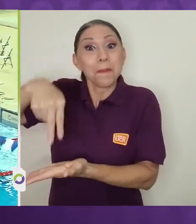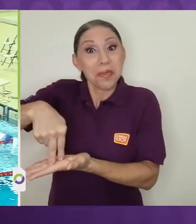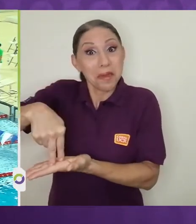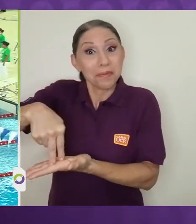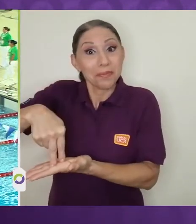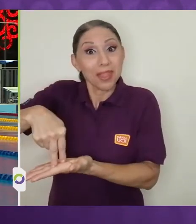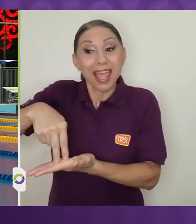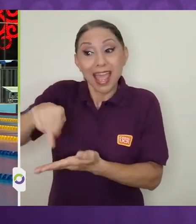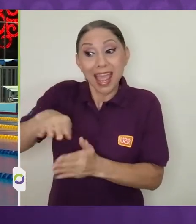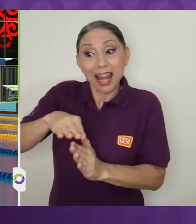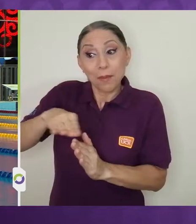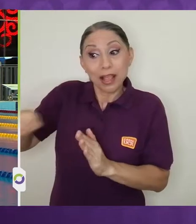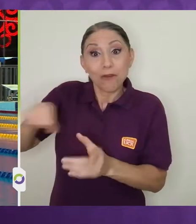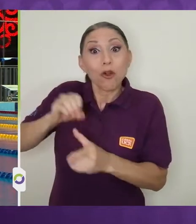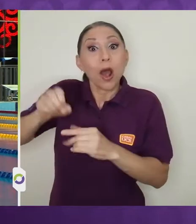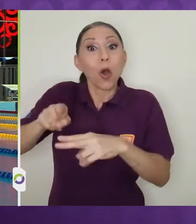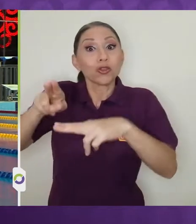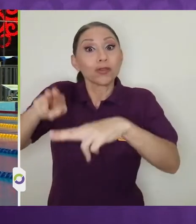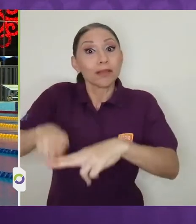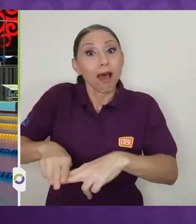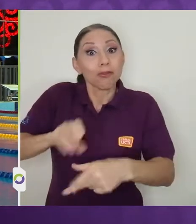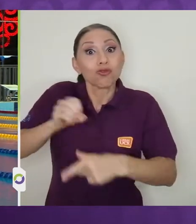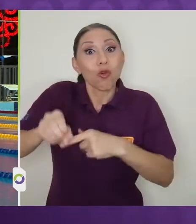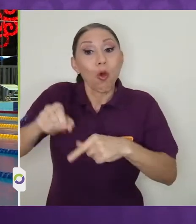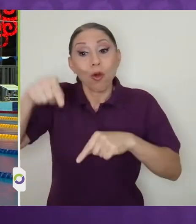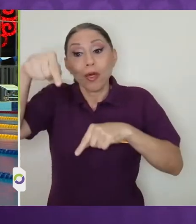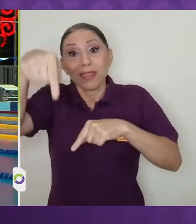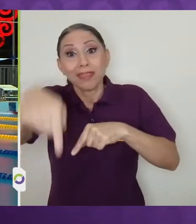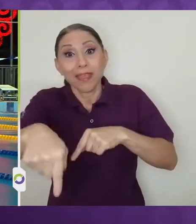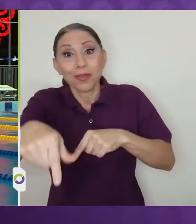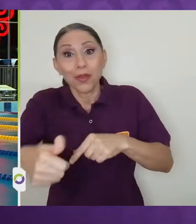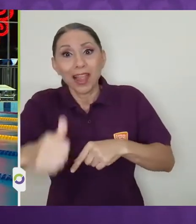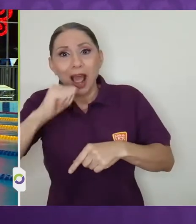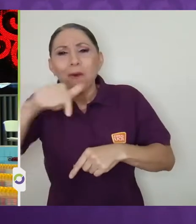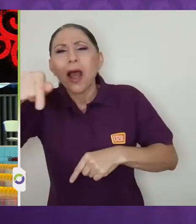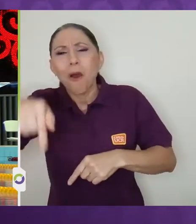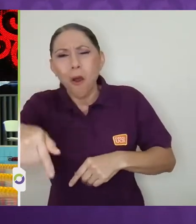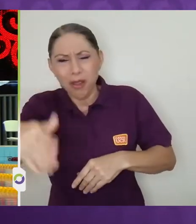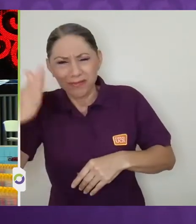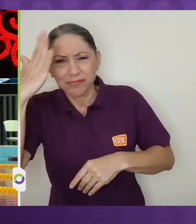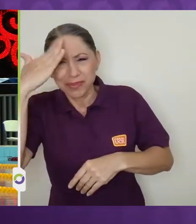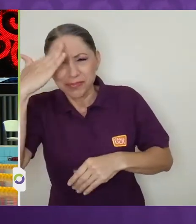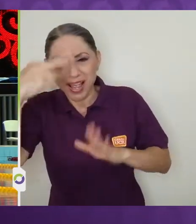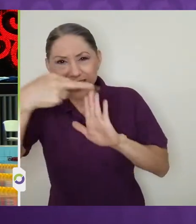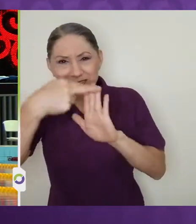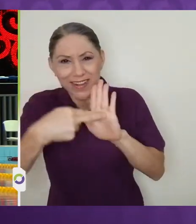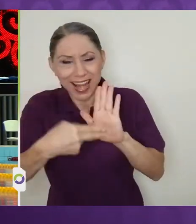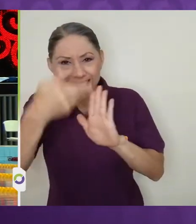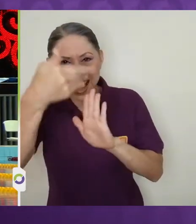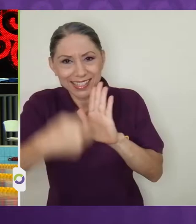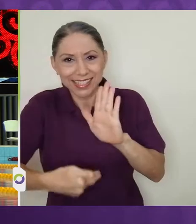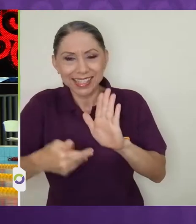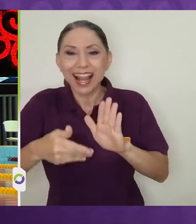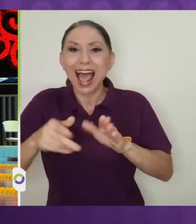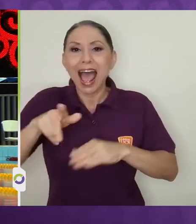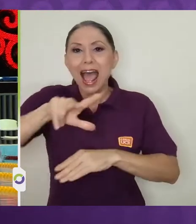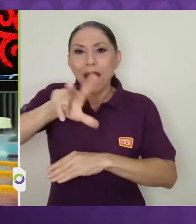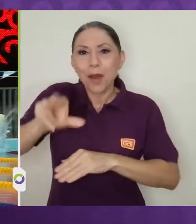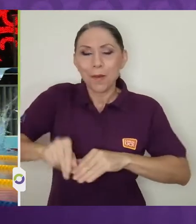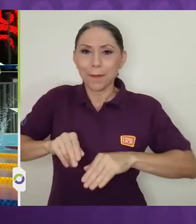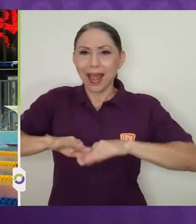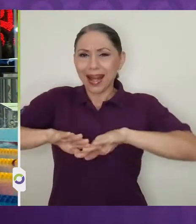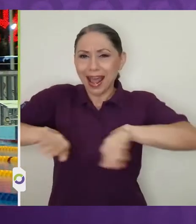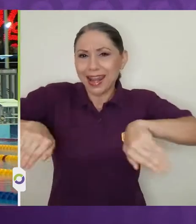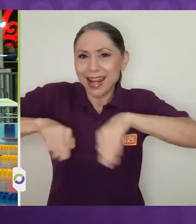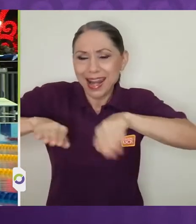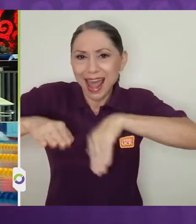de salida, sentados en ella o dentro del agua. Hoy es el turno de conocer sobre las reglas de la